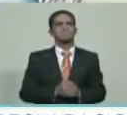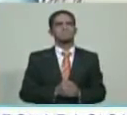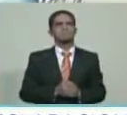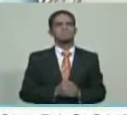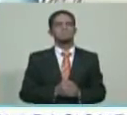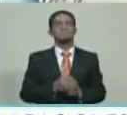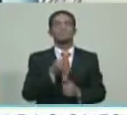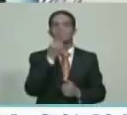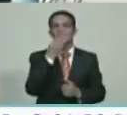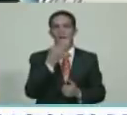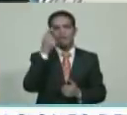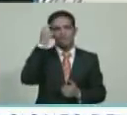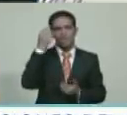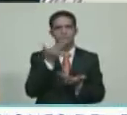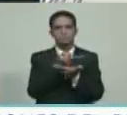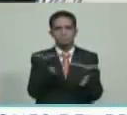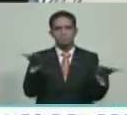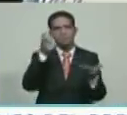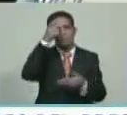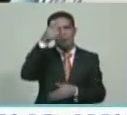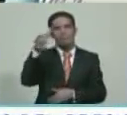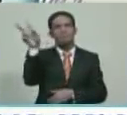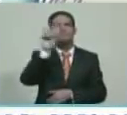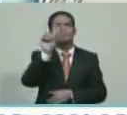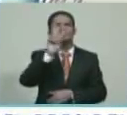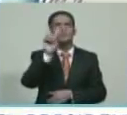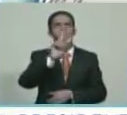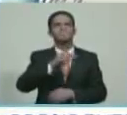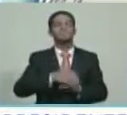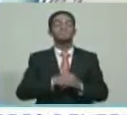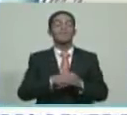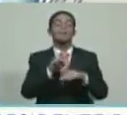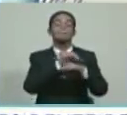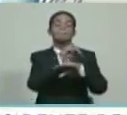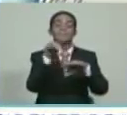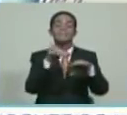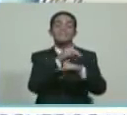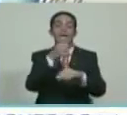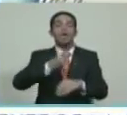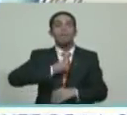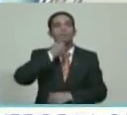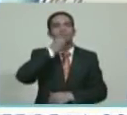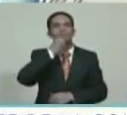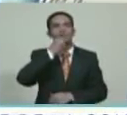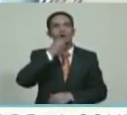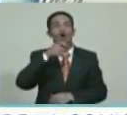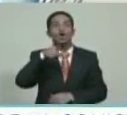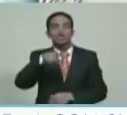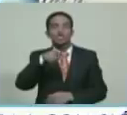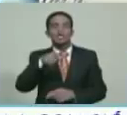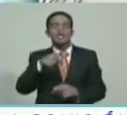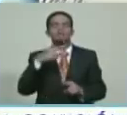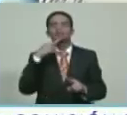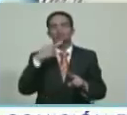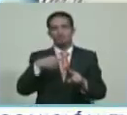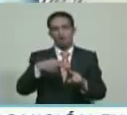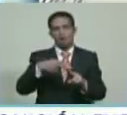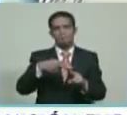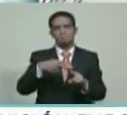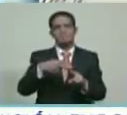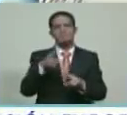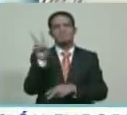Buenos días, tengan todos ustedes, pueblo de Venezuela. El Ministerio Público, en nombre del Estado venezolano, quiere anunciar hoy